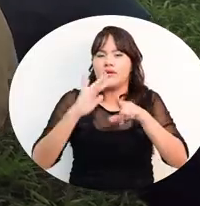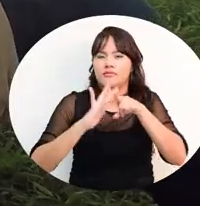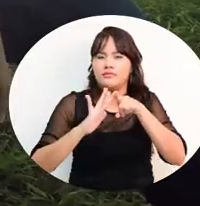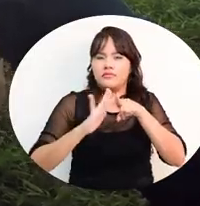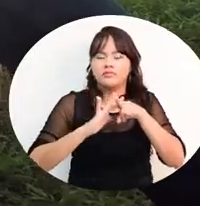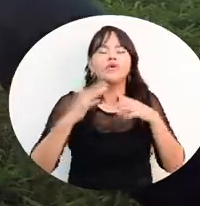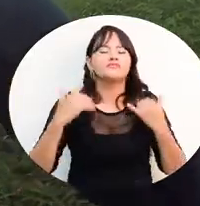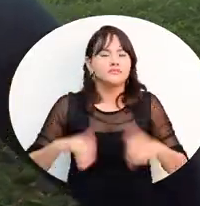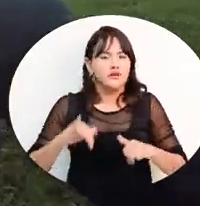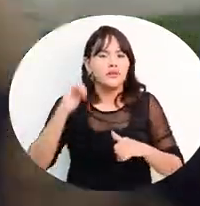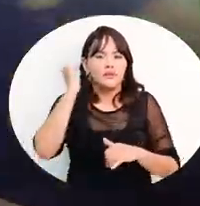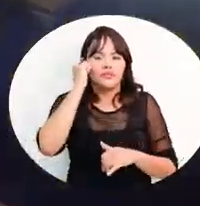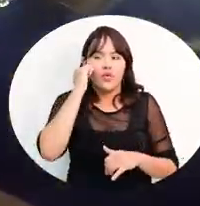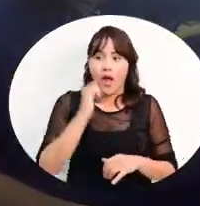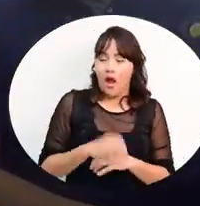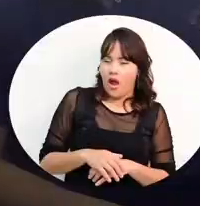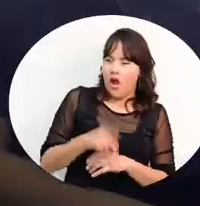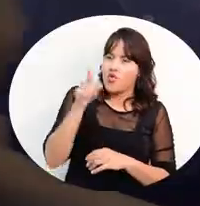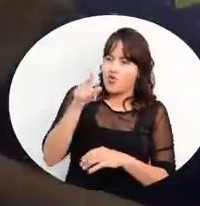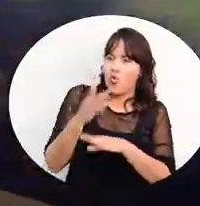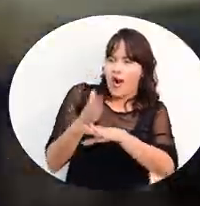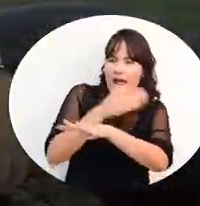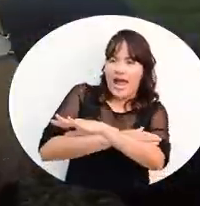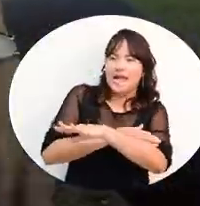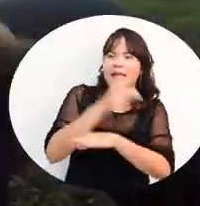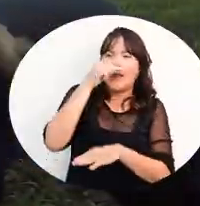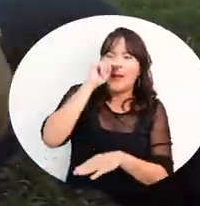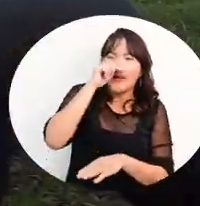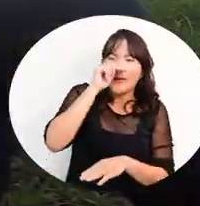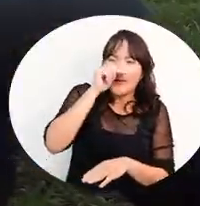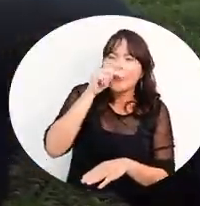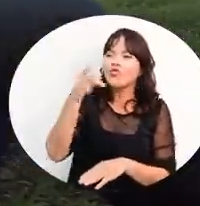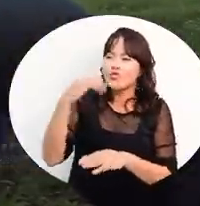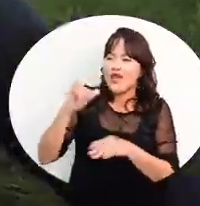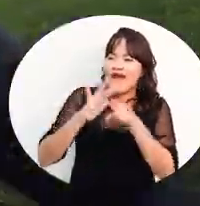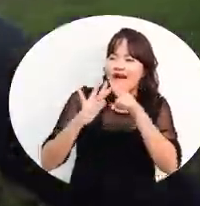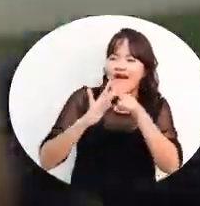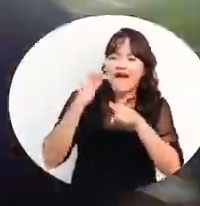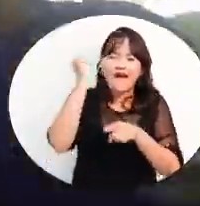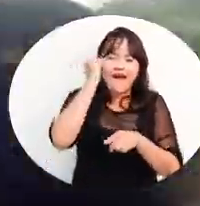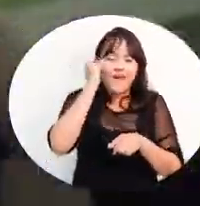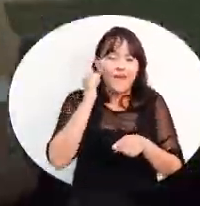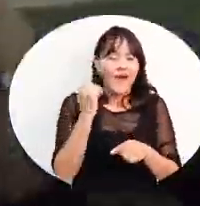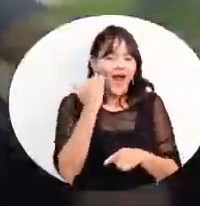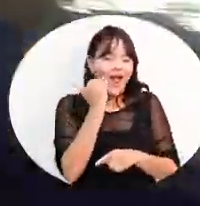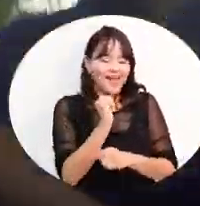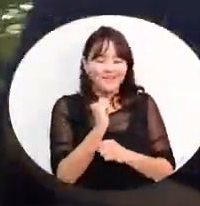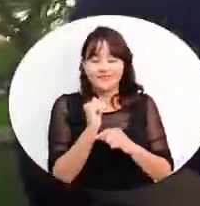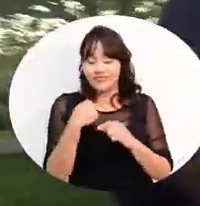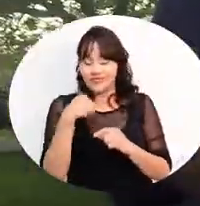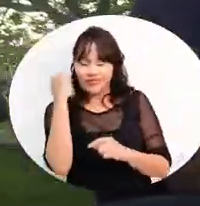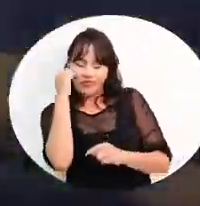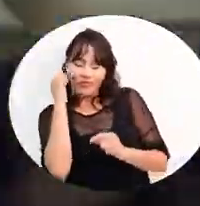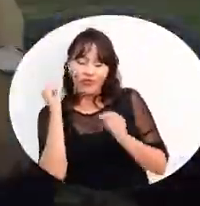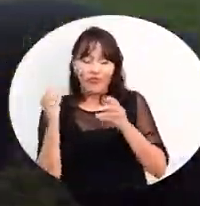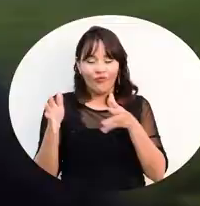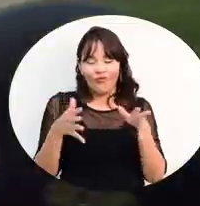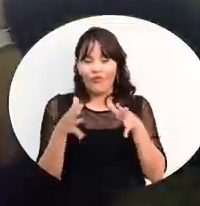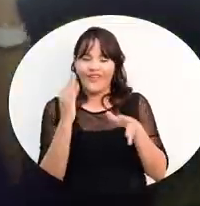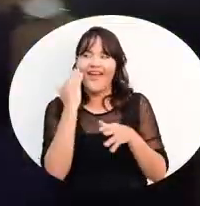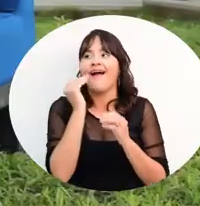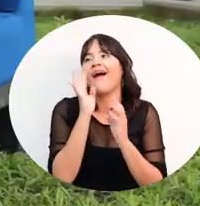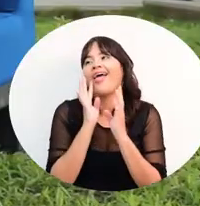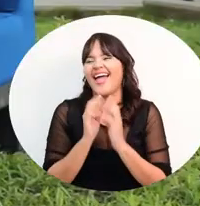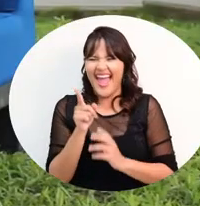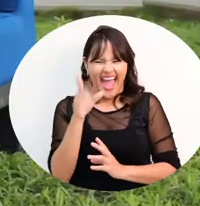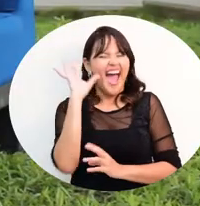como... O sea que tú eras docente desde chiquitico. Exacto, me gustaba enseñar. Las peladitas para ganártelas. Ah, a mí no me engañas,